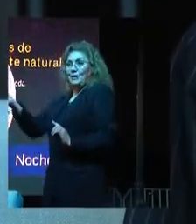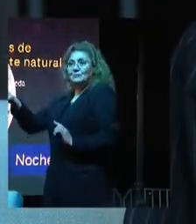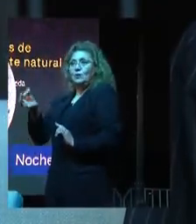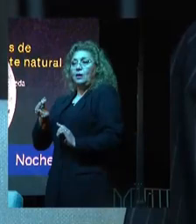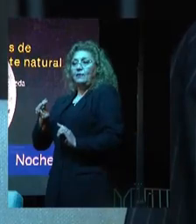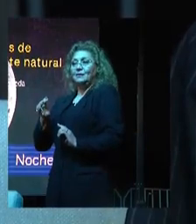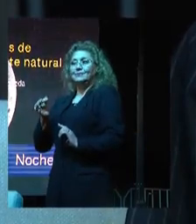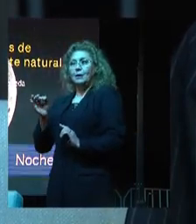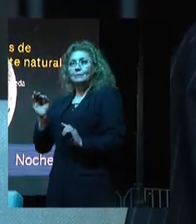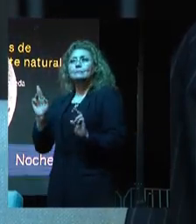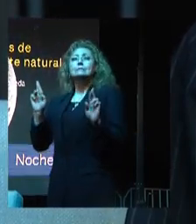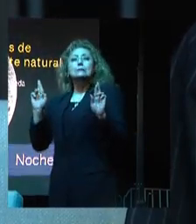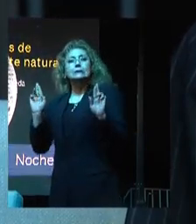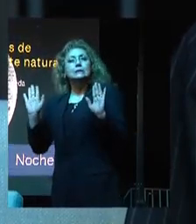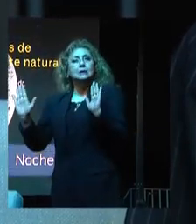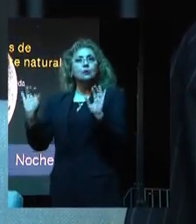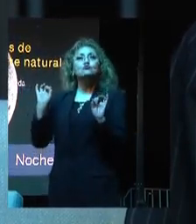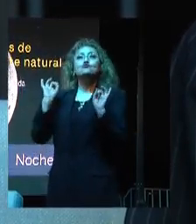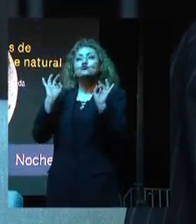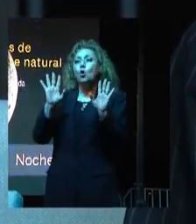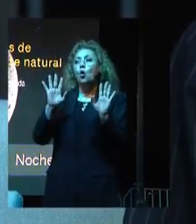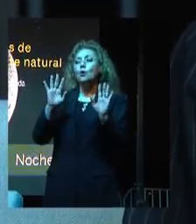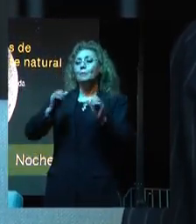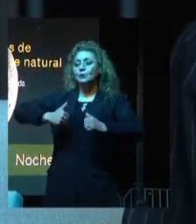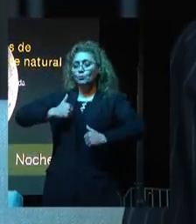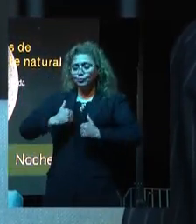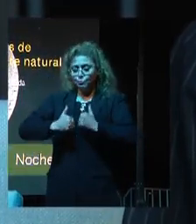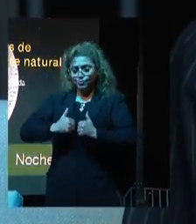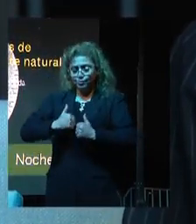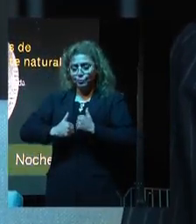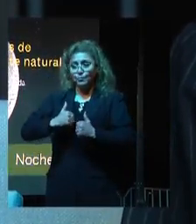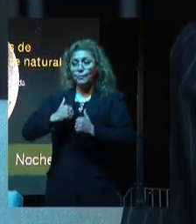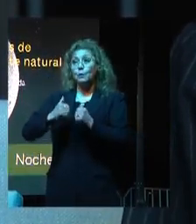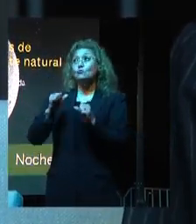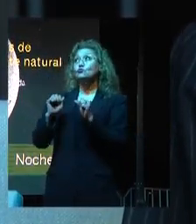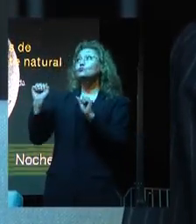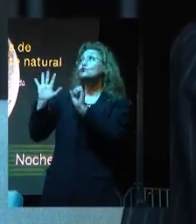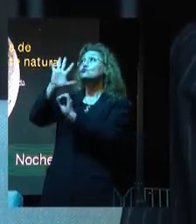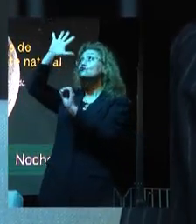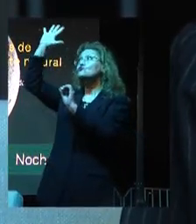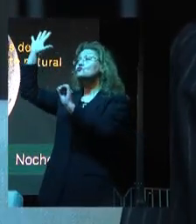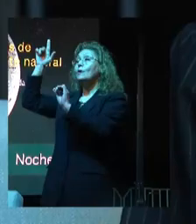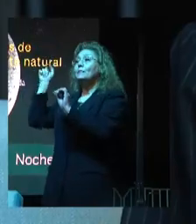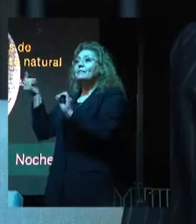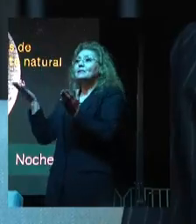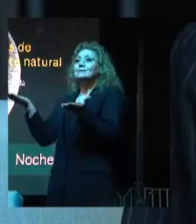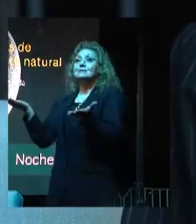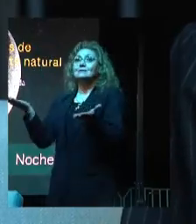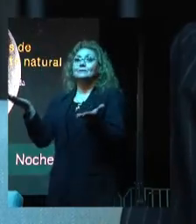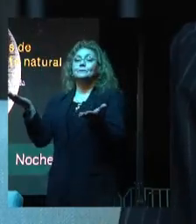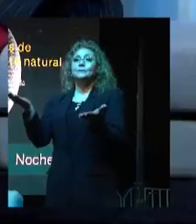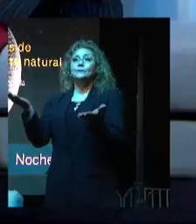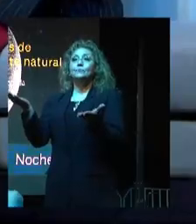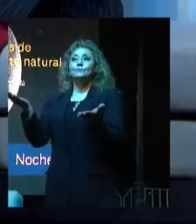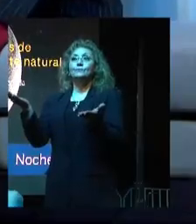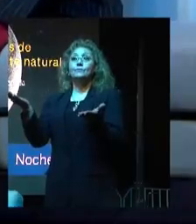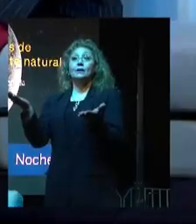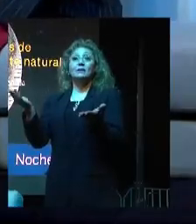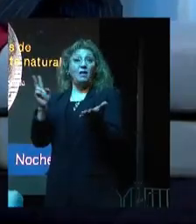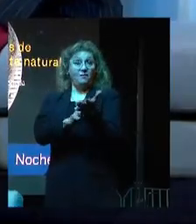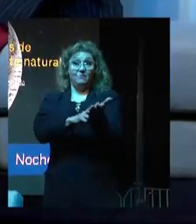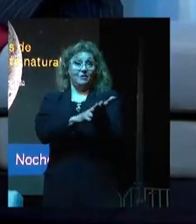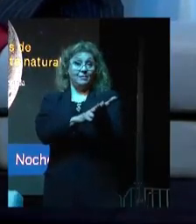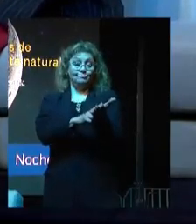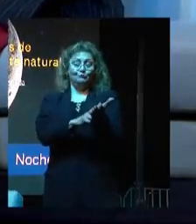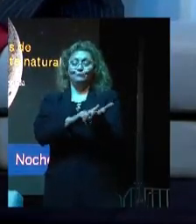sido solamente por la carrera, o sea, la carrera espacial y algo no real.